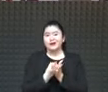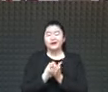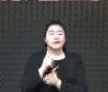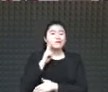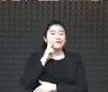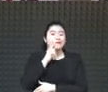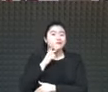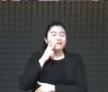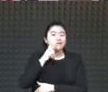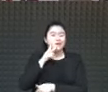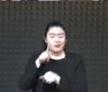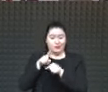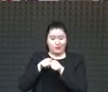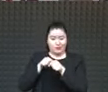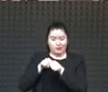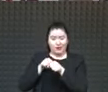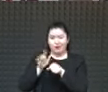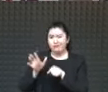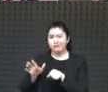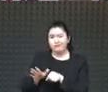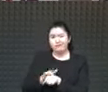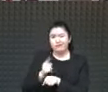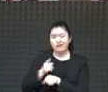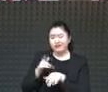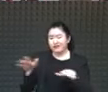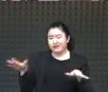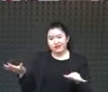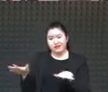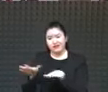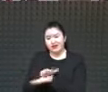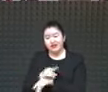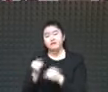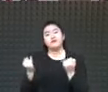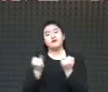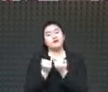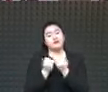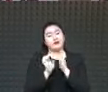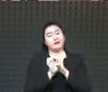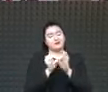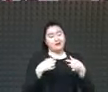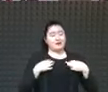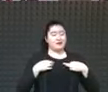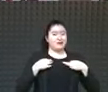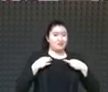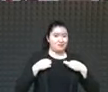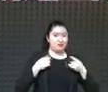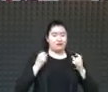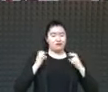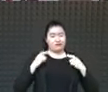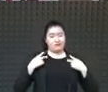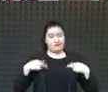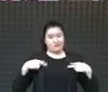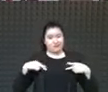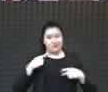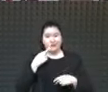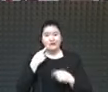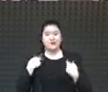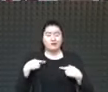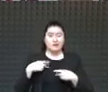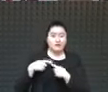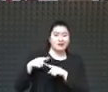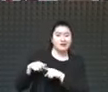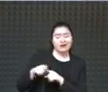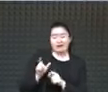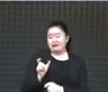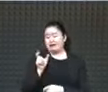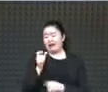Y también, ¿cómo va a ser el proceso para el cambio de papelería, de uniformes? También lo veíamos ahora también con la tarjeta, como nos los